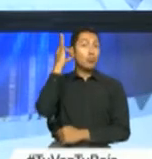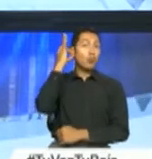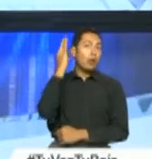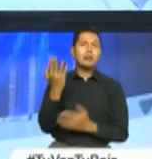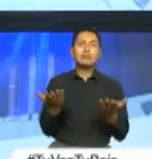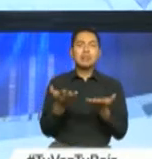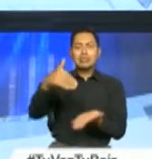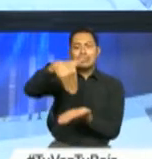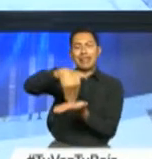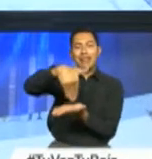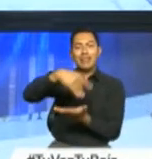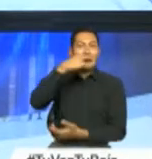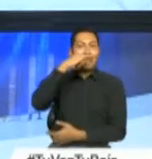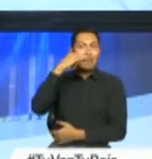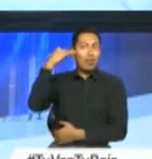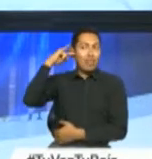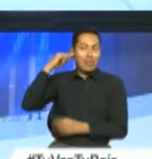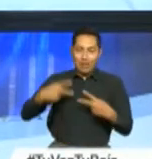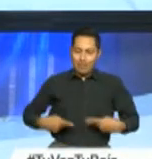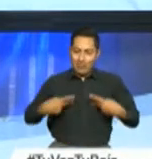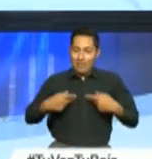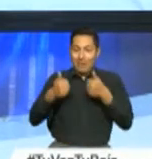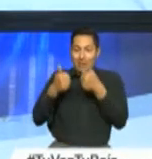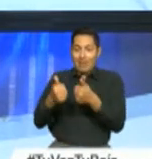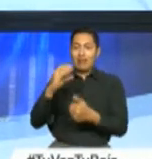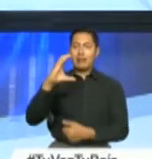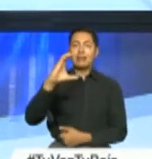centros infantiles del Buen Vivir, CIBB.